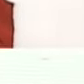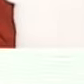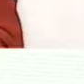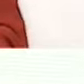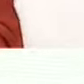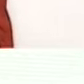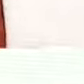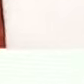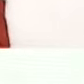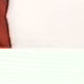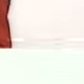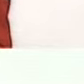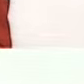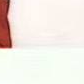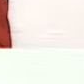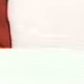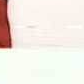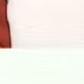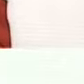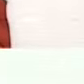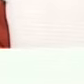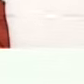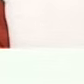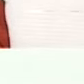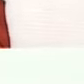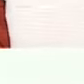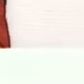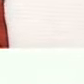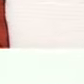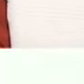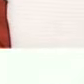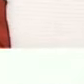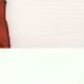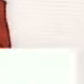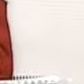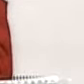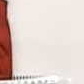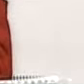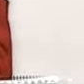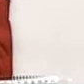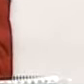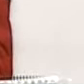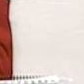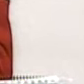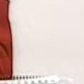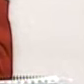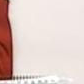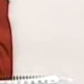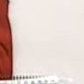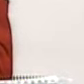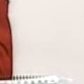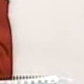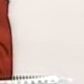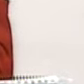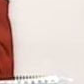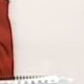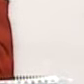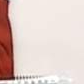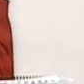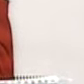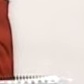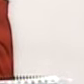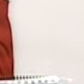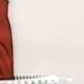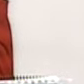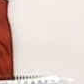una forma distinta. Hoy hemos convocado una videoconferencia a nivel